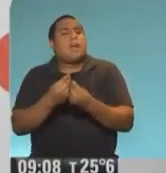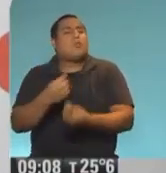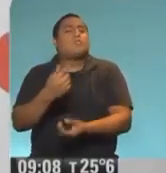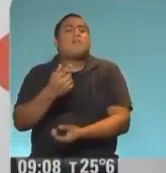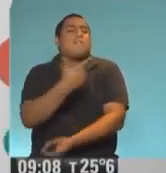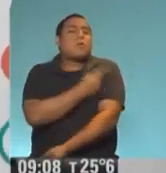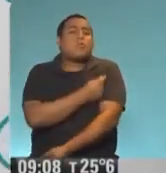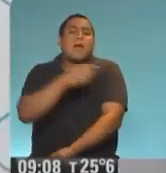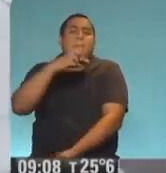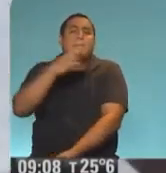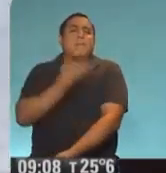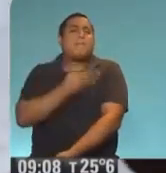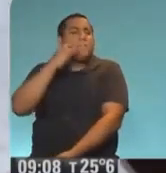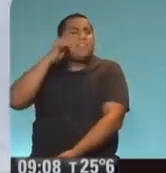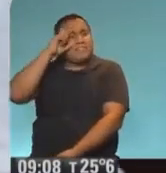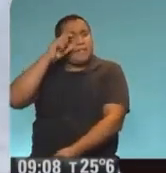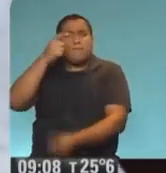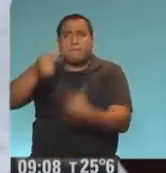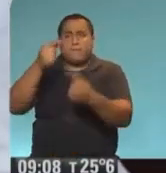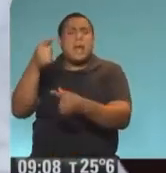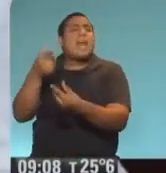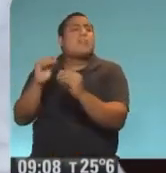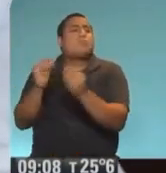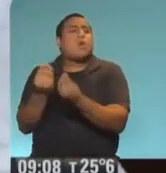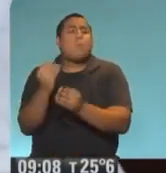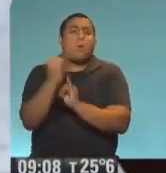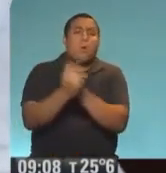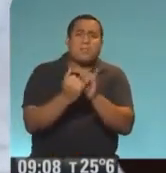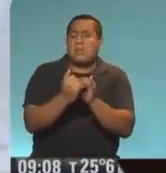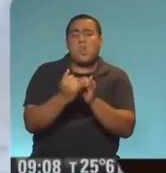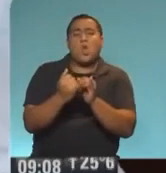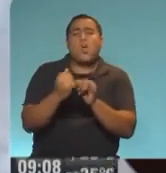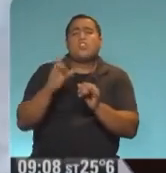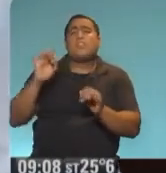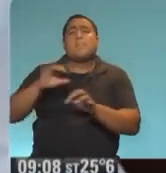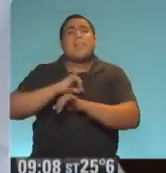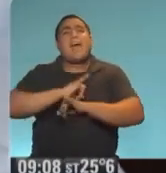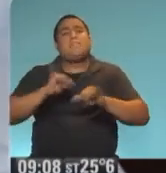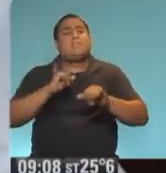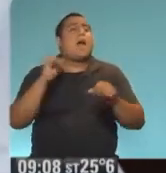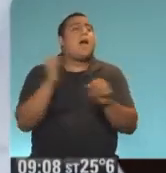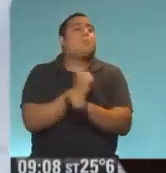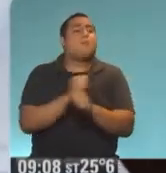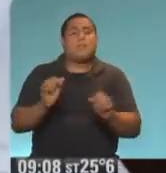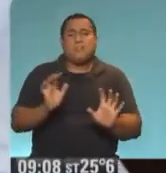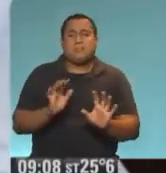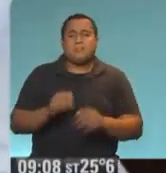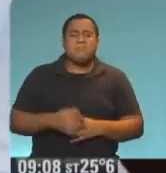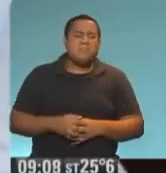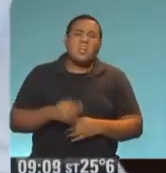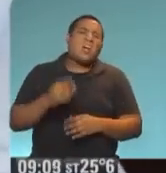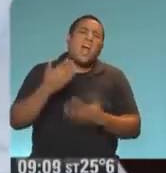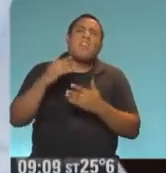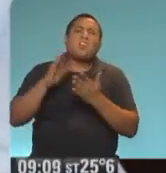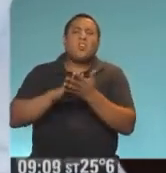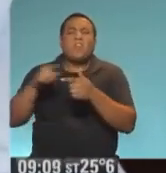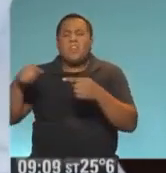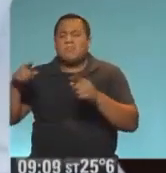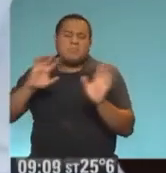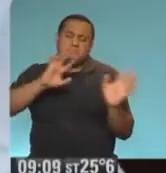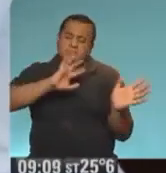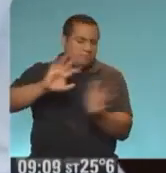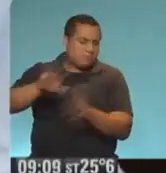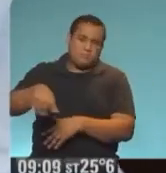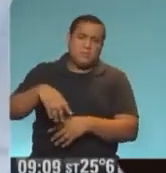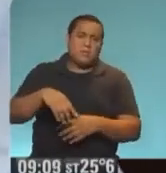detalles de lo que presentó. Bueno, pero no me gusta hablar tanto de esto. Hablemos de lo que significó estos días. Mire, estos